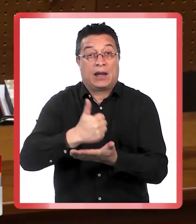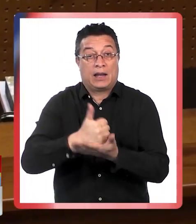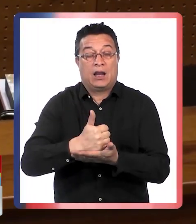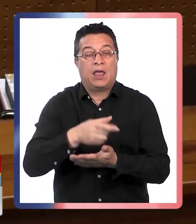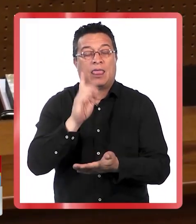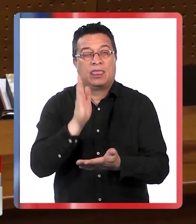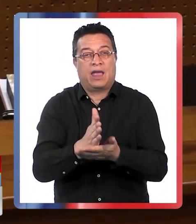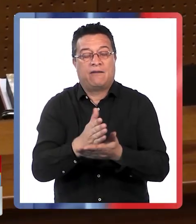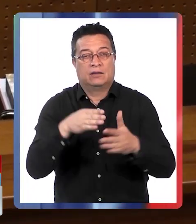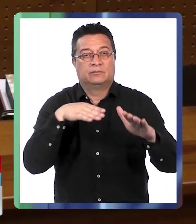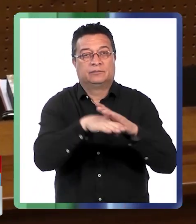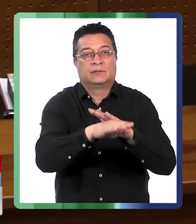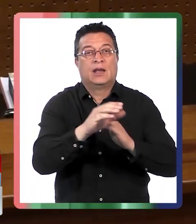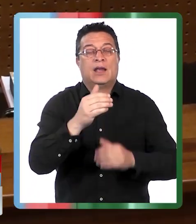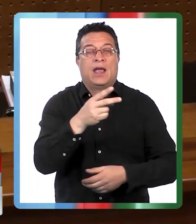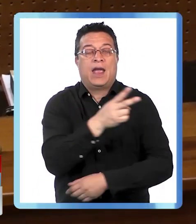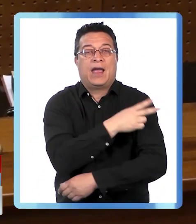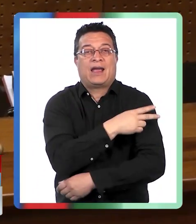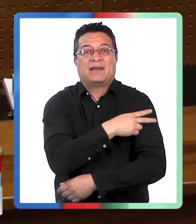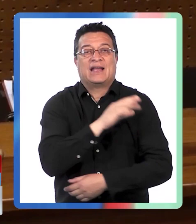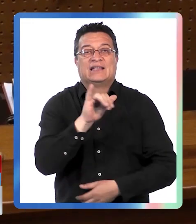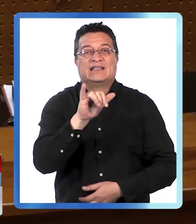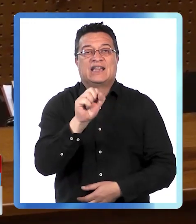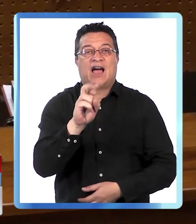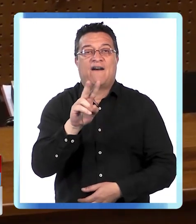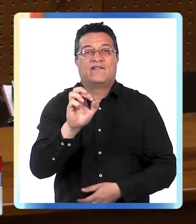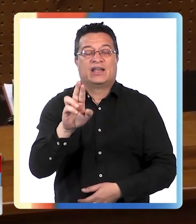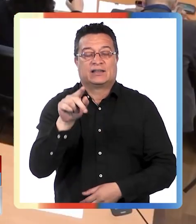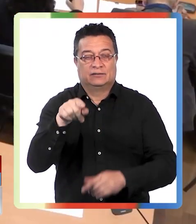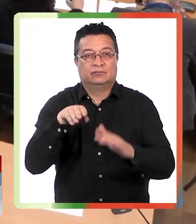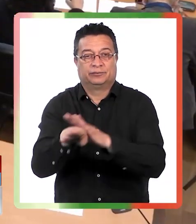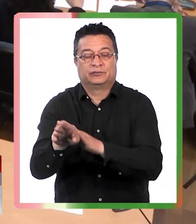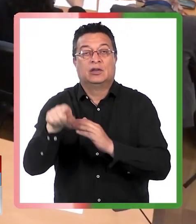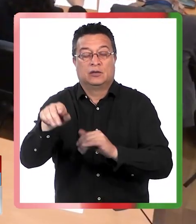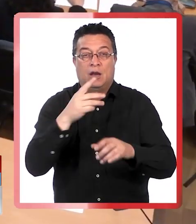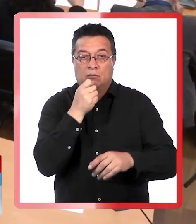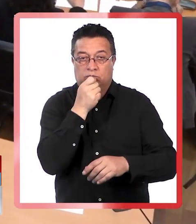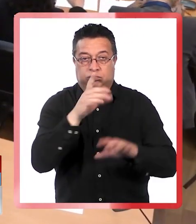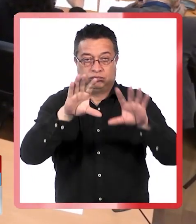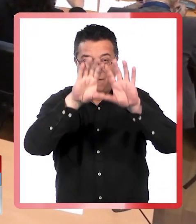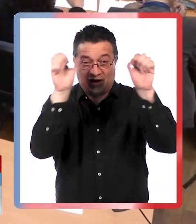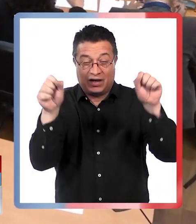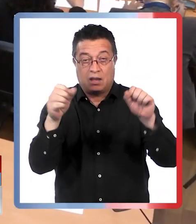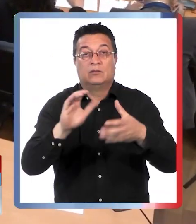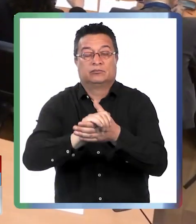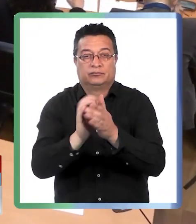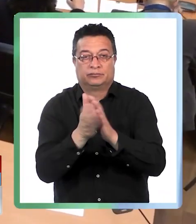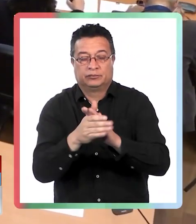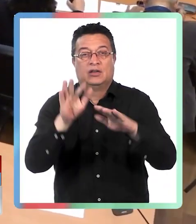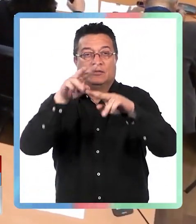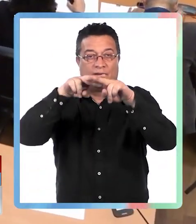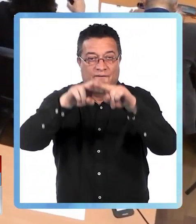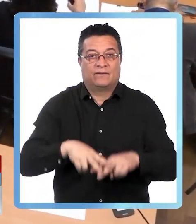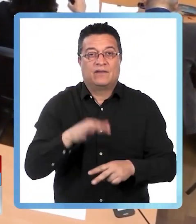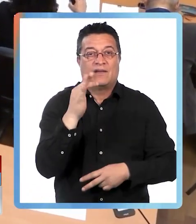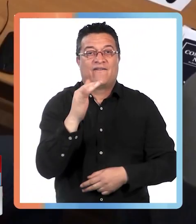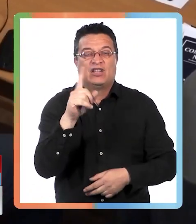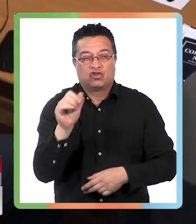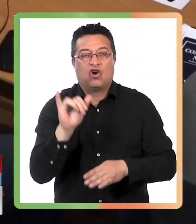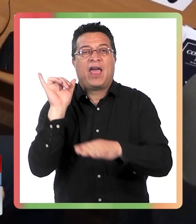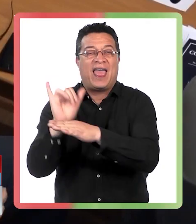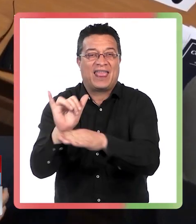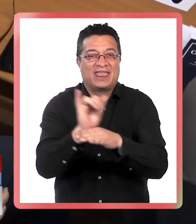el alcalde cumplirá en la cárcel Capitán Javer. El edil es acusado por fiscalía de cometer los delitos de cohecho, fraude al